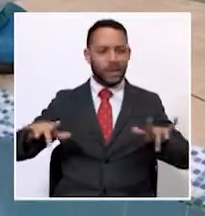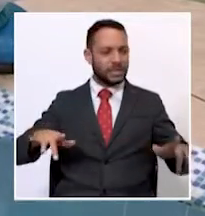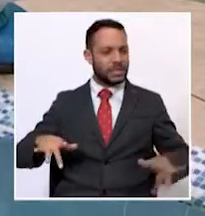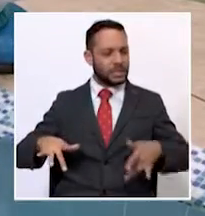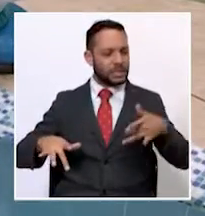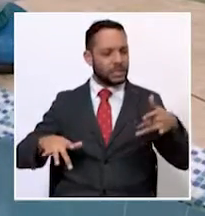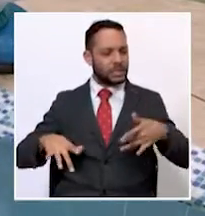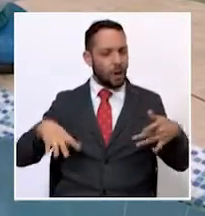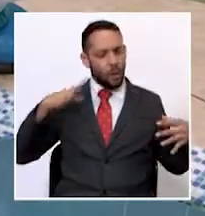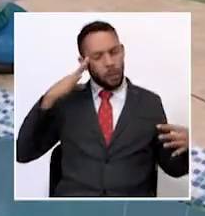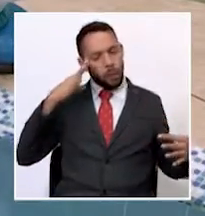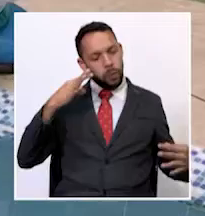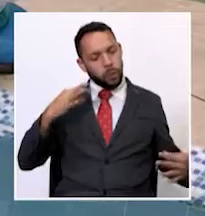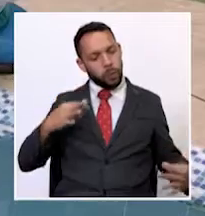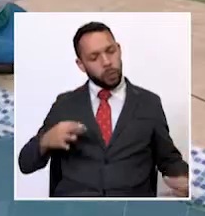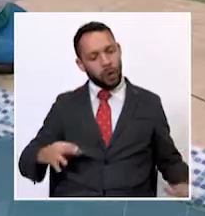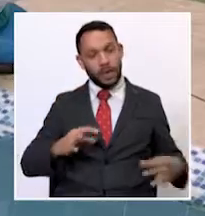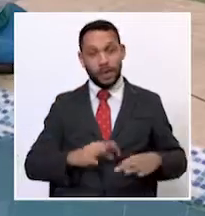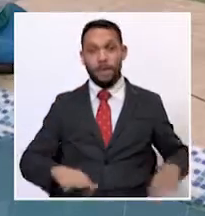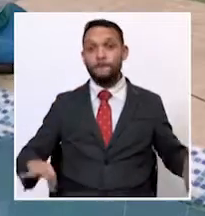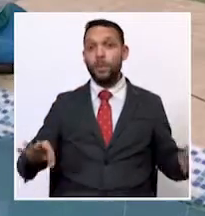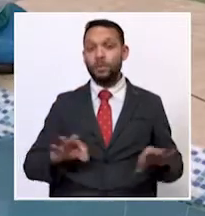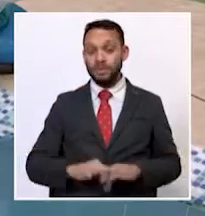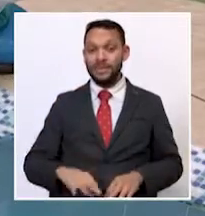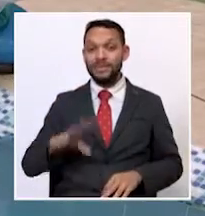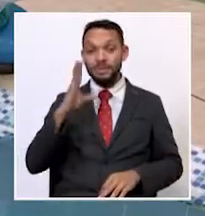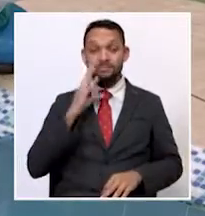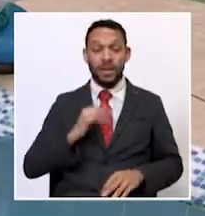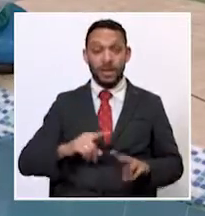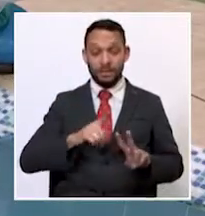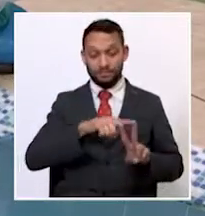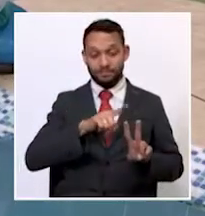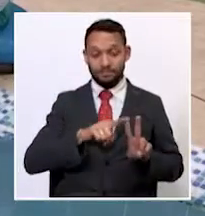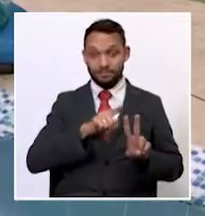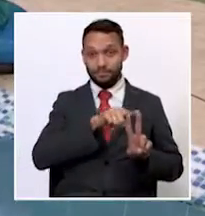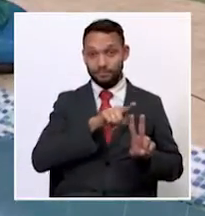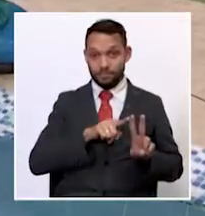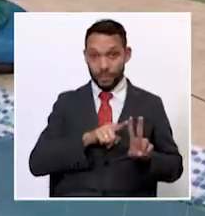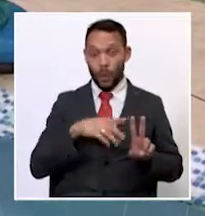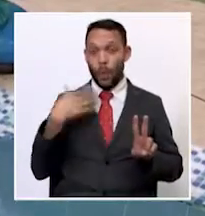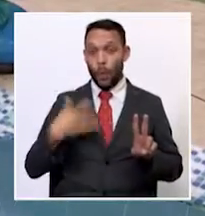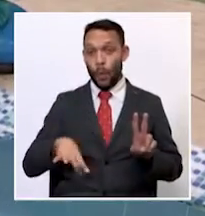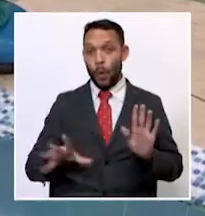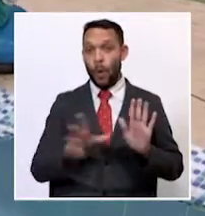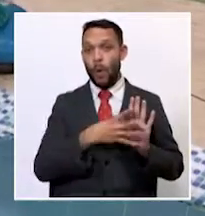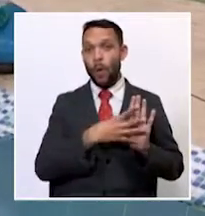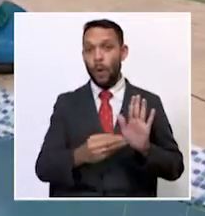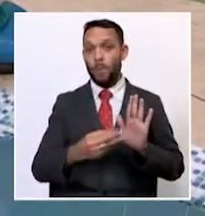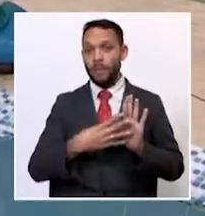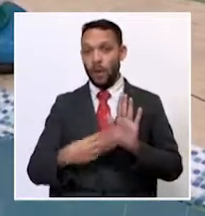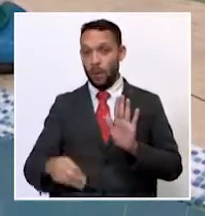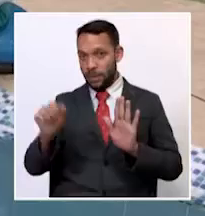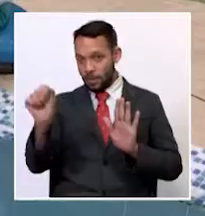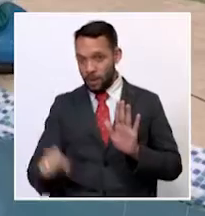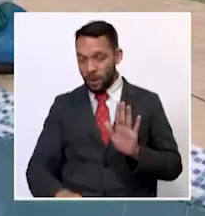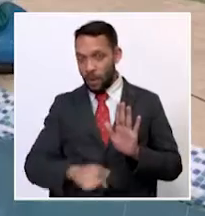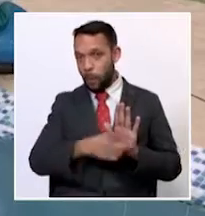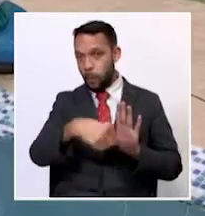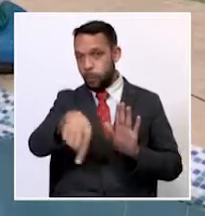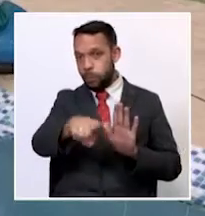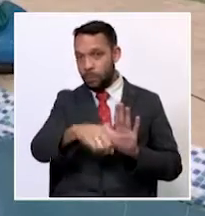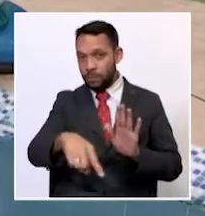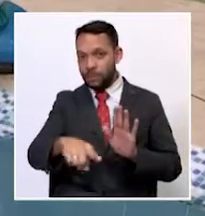alivio. Fue tan importante la experiencia de estas dos personas que están felices de haber tenido ese contacto con el agua. Este señor